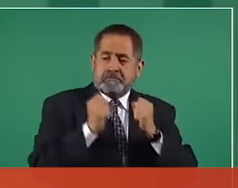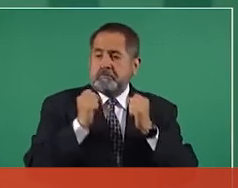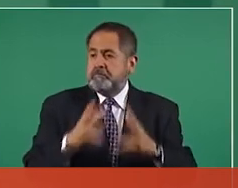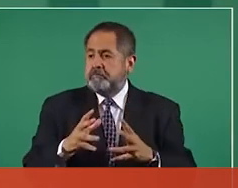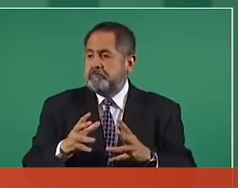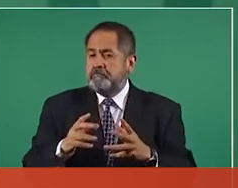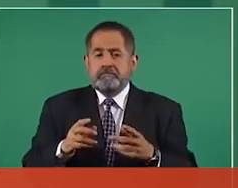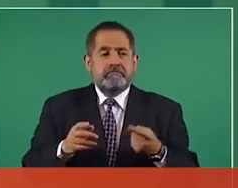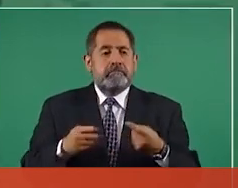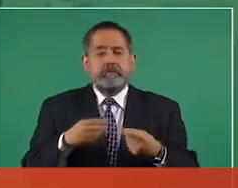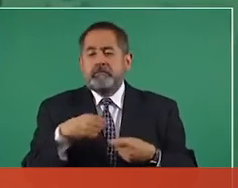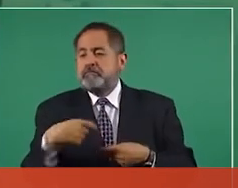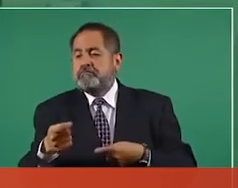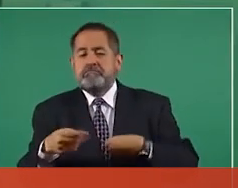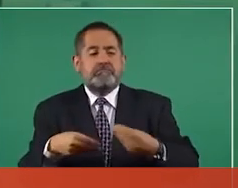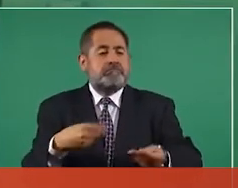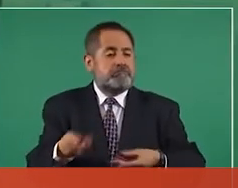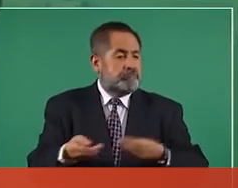contenta